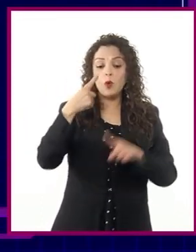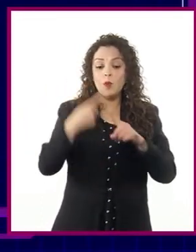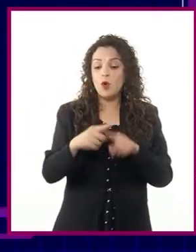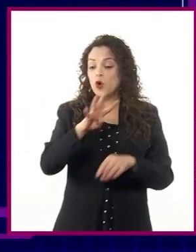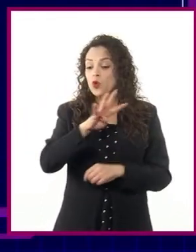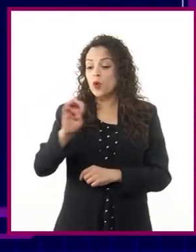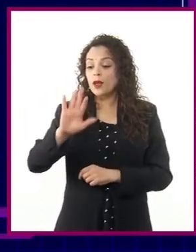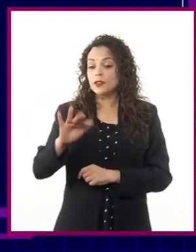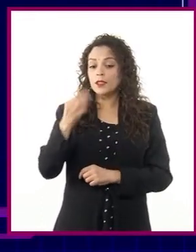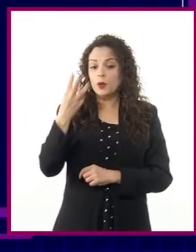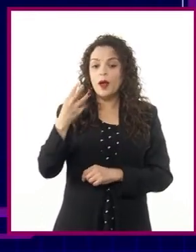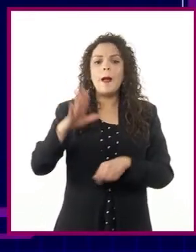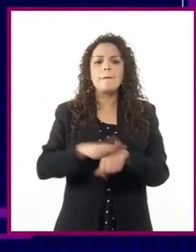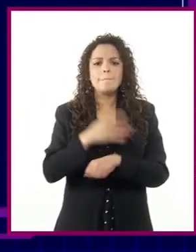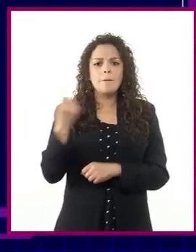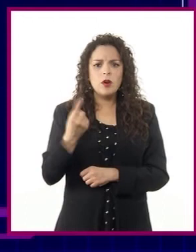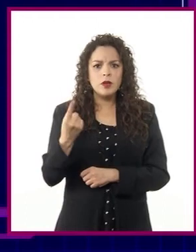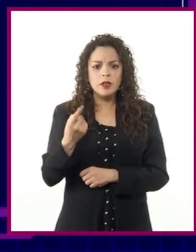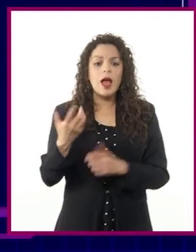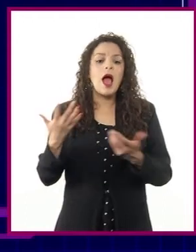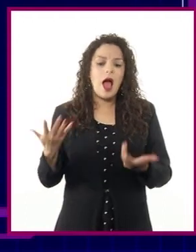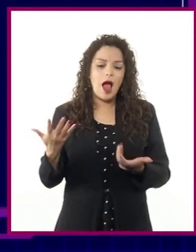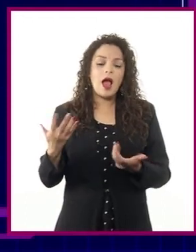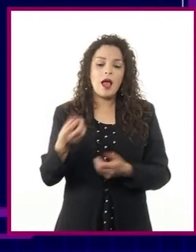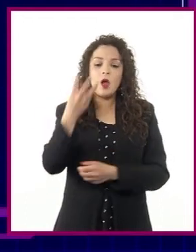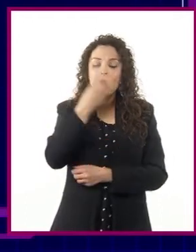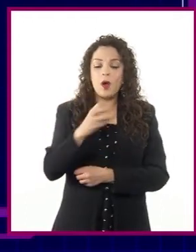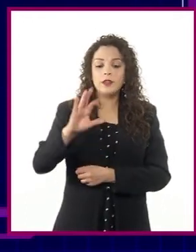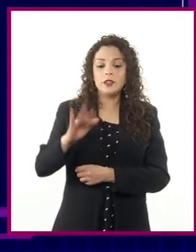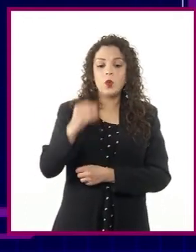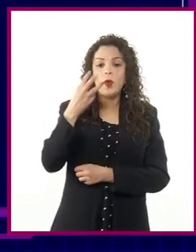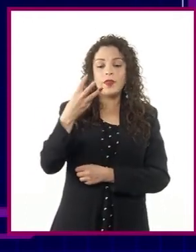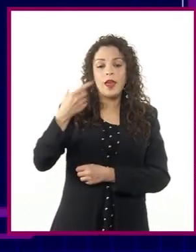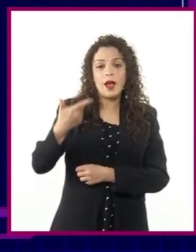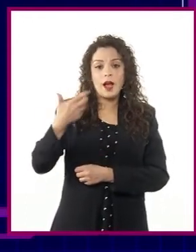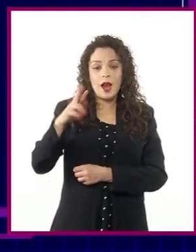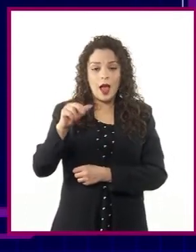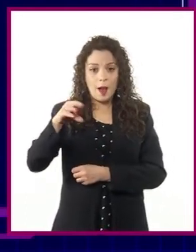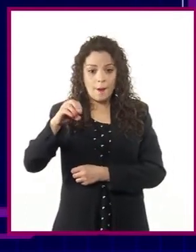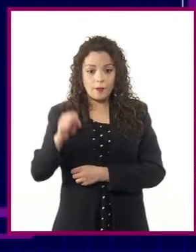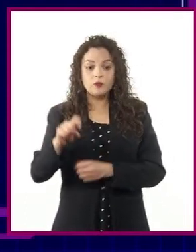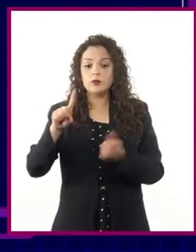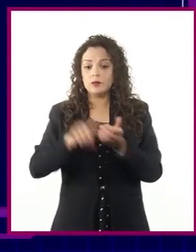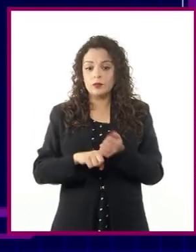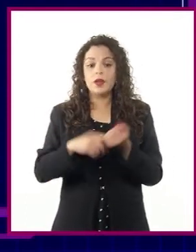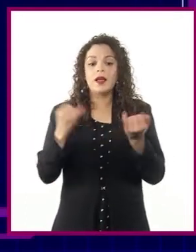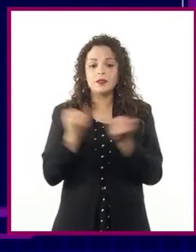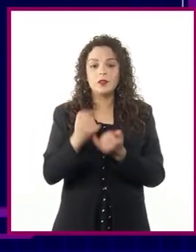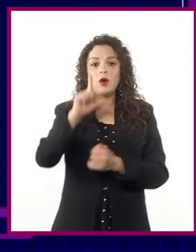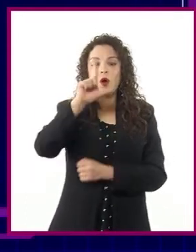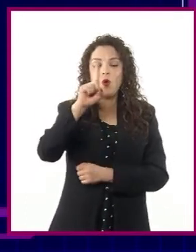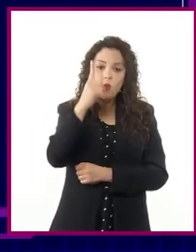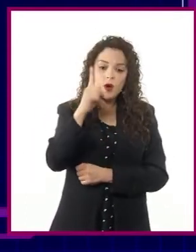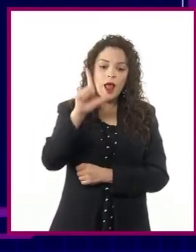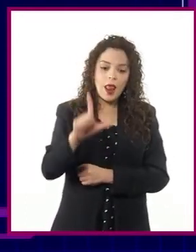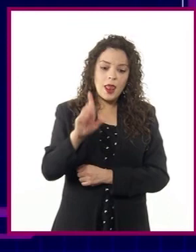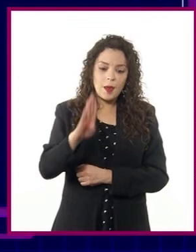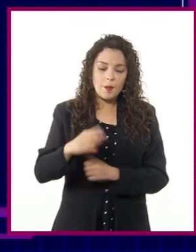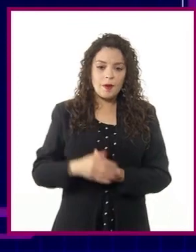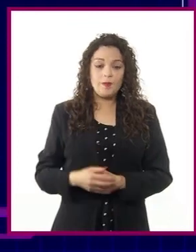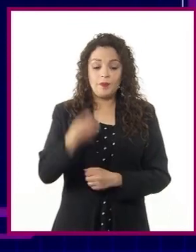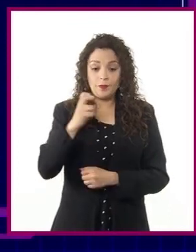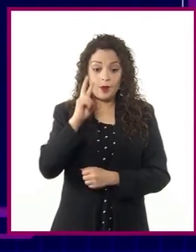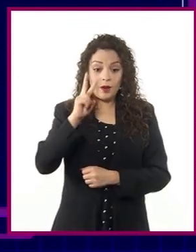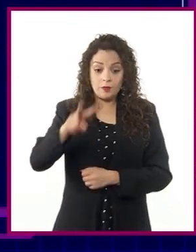porque 0.453 kilogramos equivalen a 453 gramos, y se obtuvo que